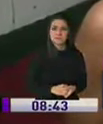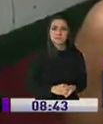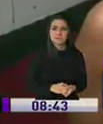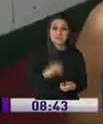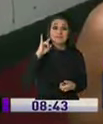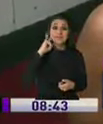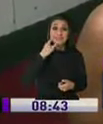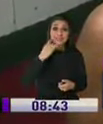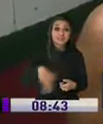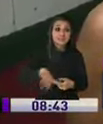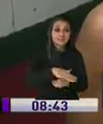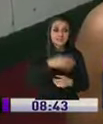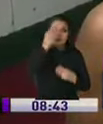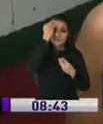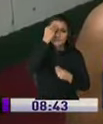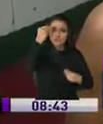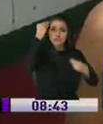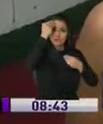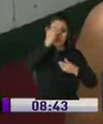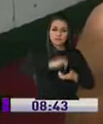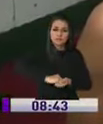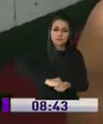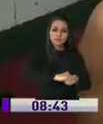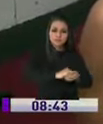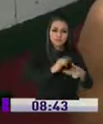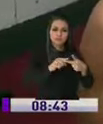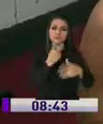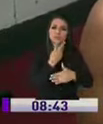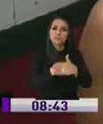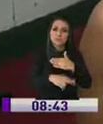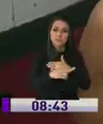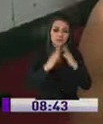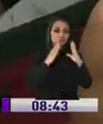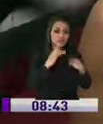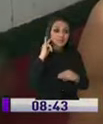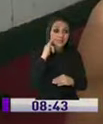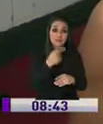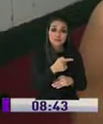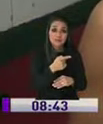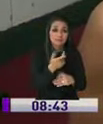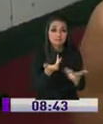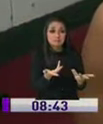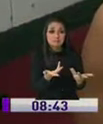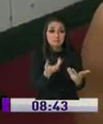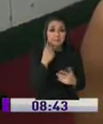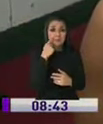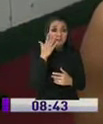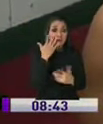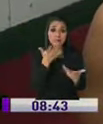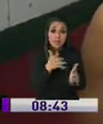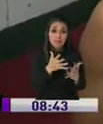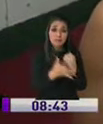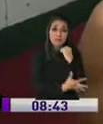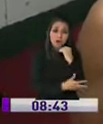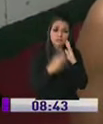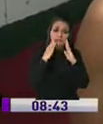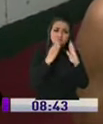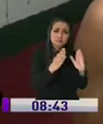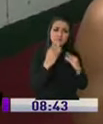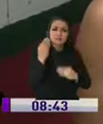un valor de solidaridad, de humildad hacia las niñas que tienen menos, que son huérfanos. Darles un valor